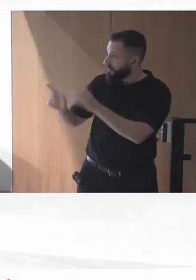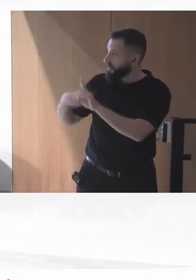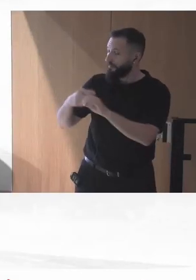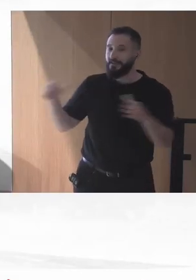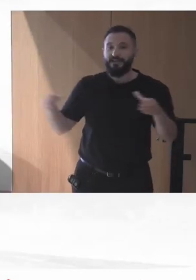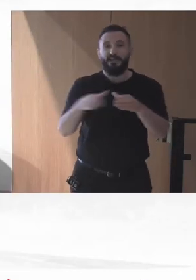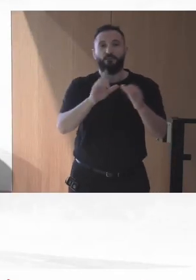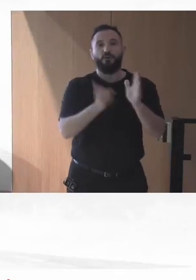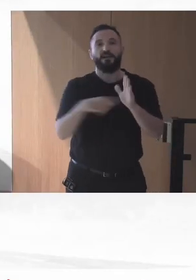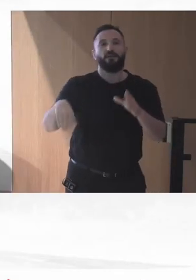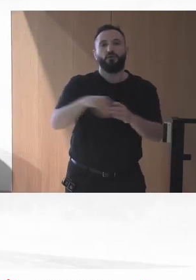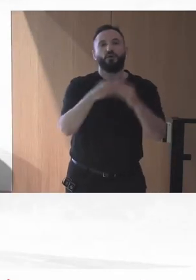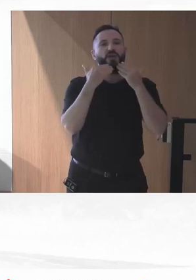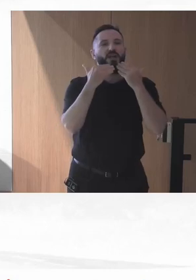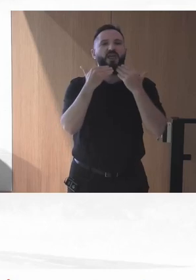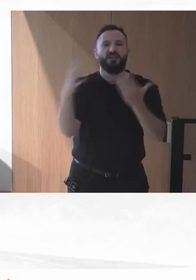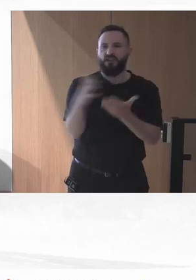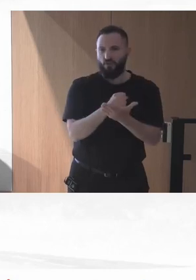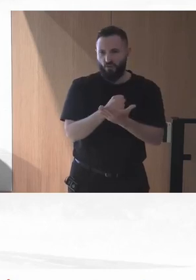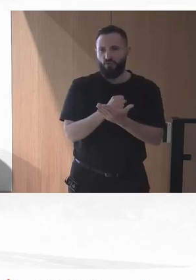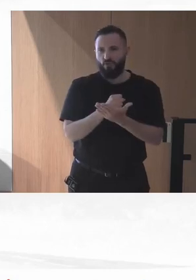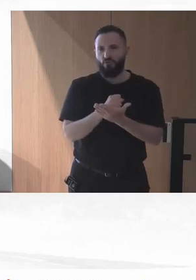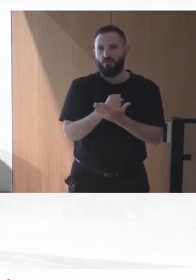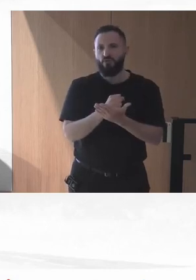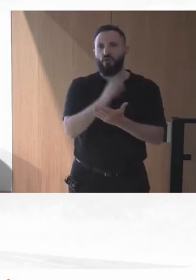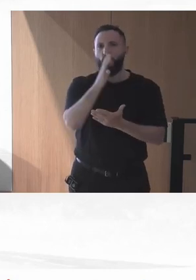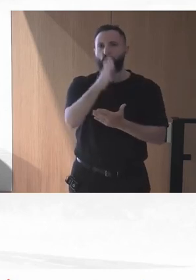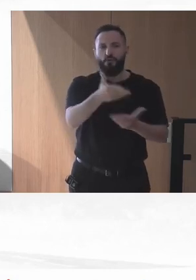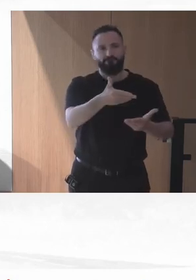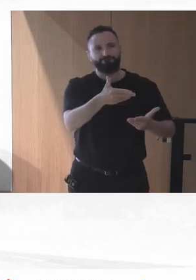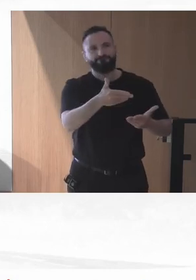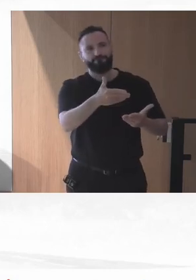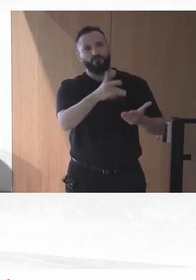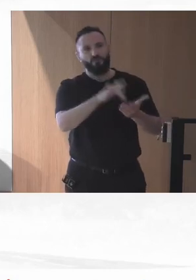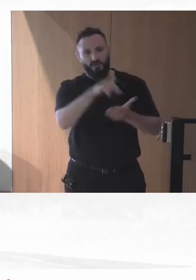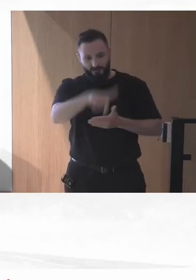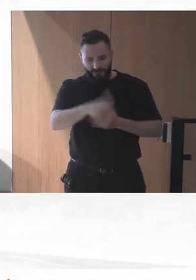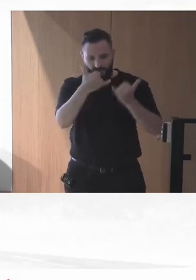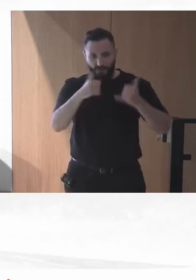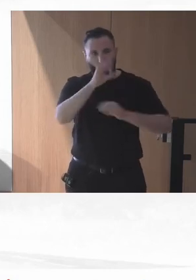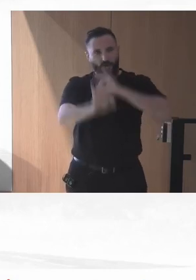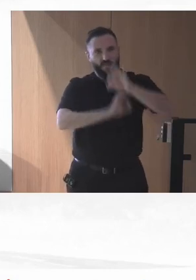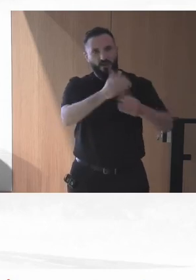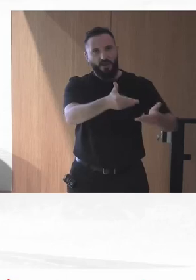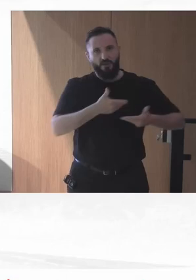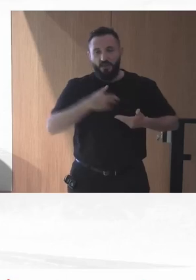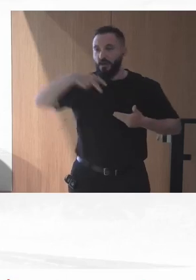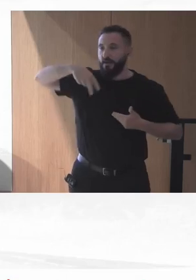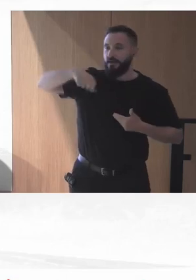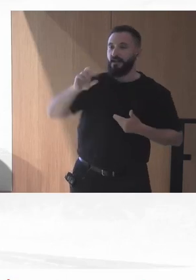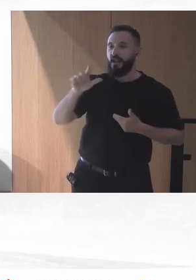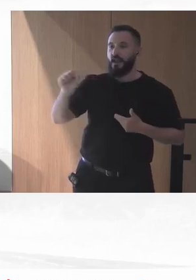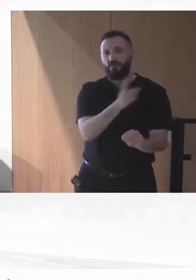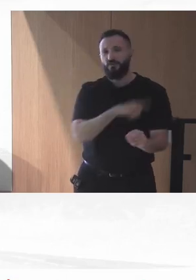Plena Inclusión por ayudarnos a organizar este evento. Natalia, si quieres decir un